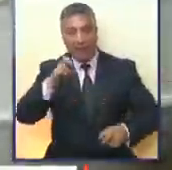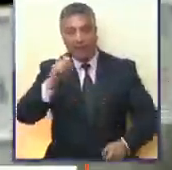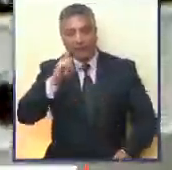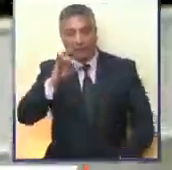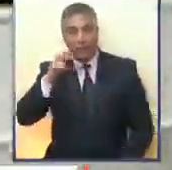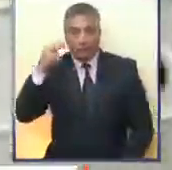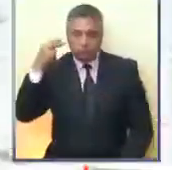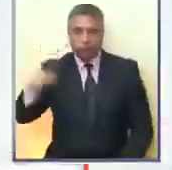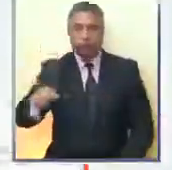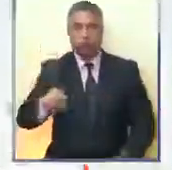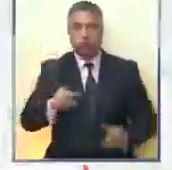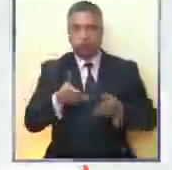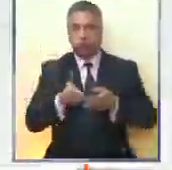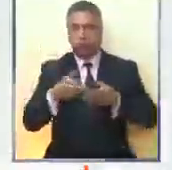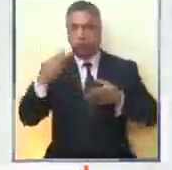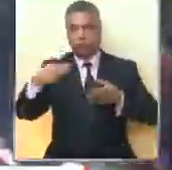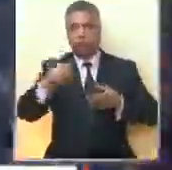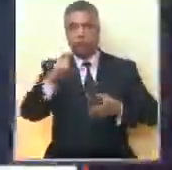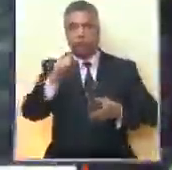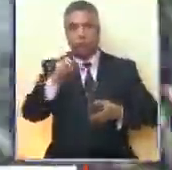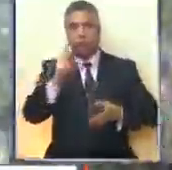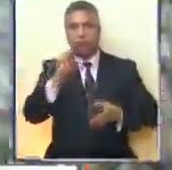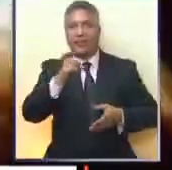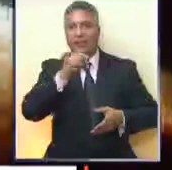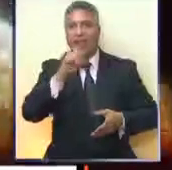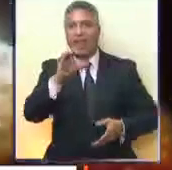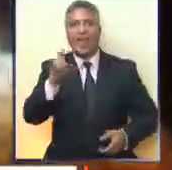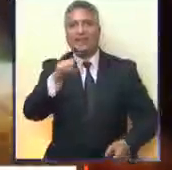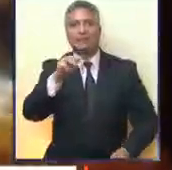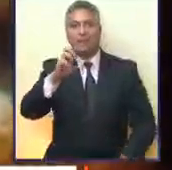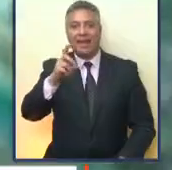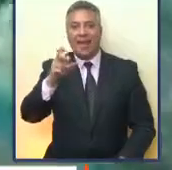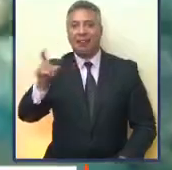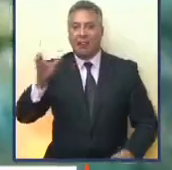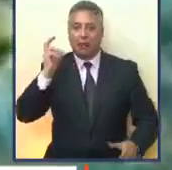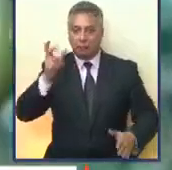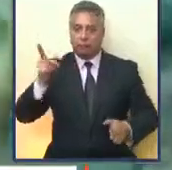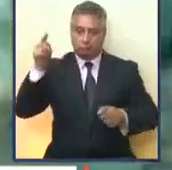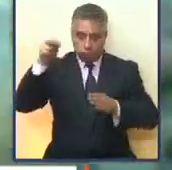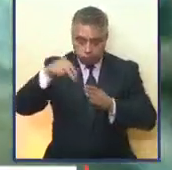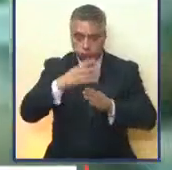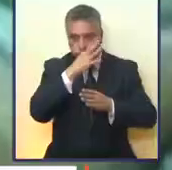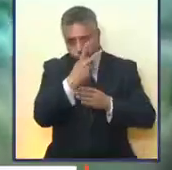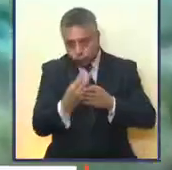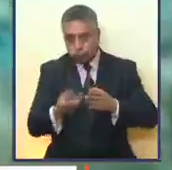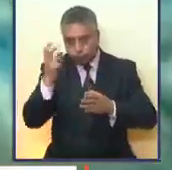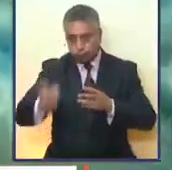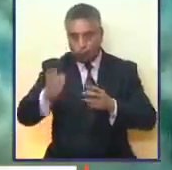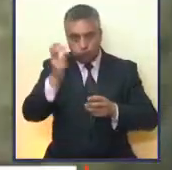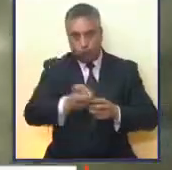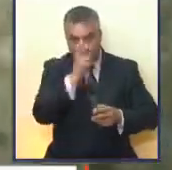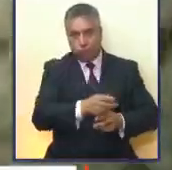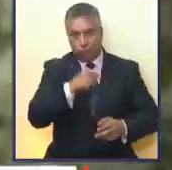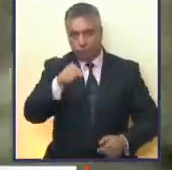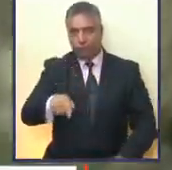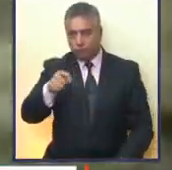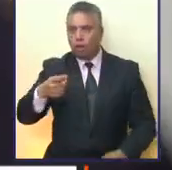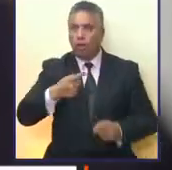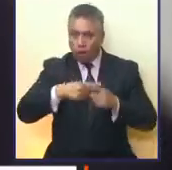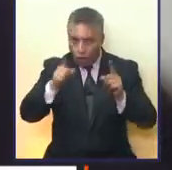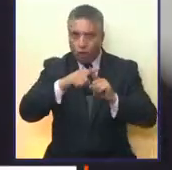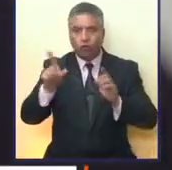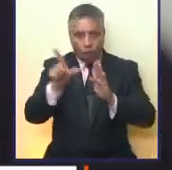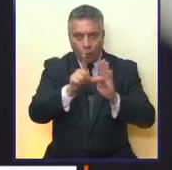la corbeta Esmeralda, que durante años ha sido saqueada en la bahía de Iquique, fenómeno que se repite en otros sitios históricos.